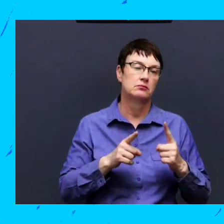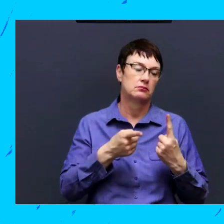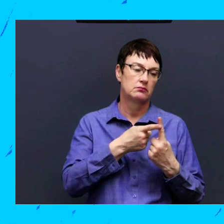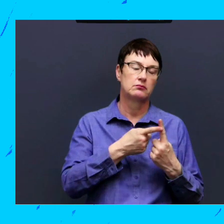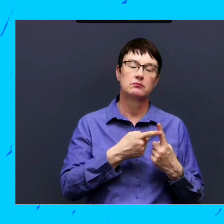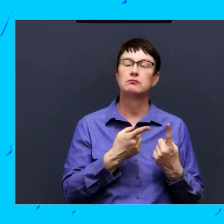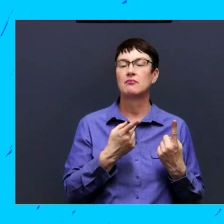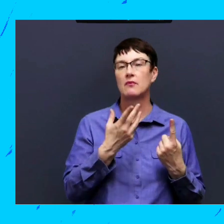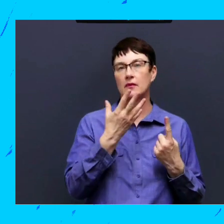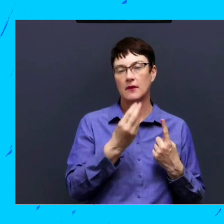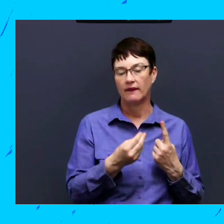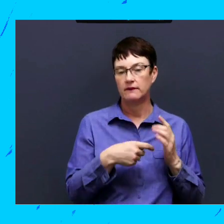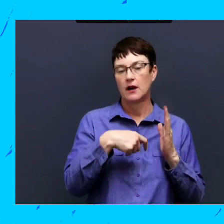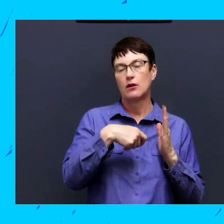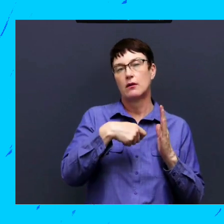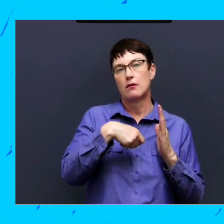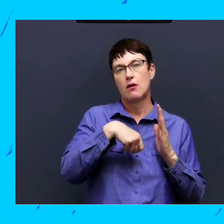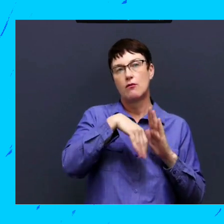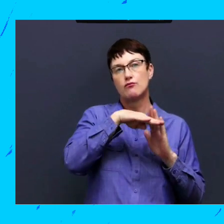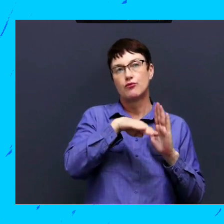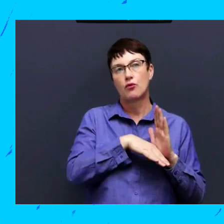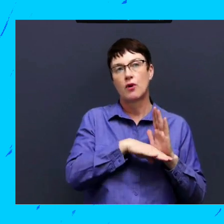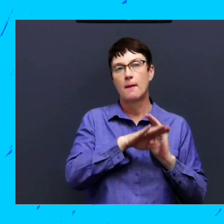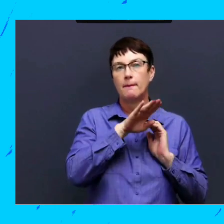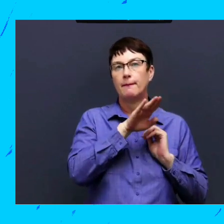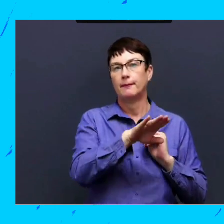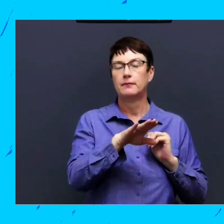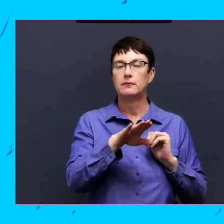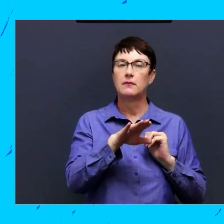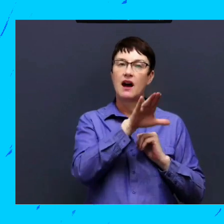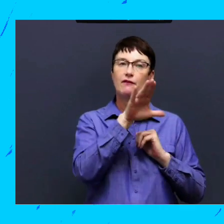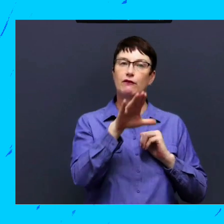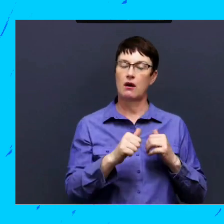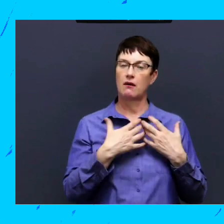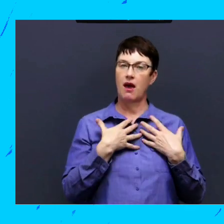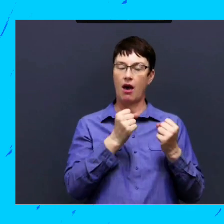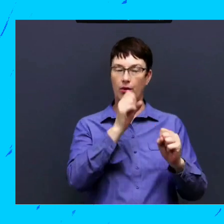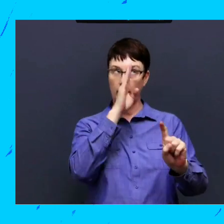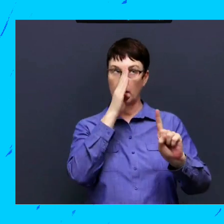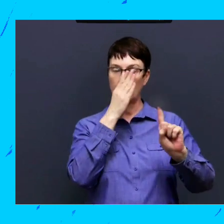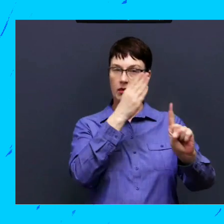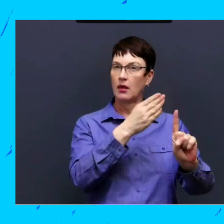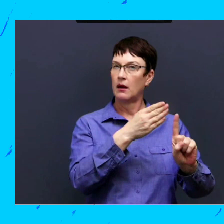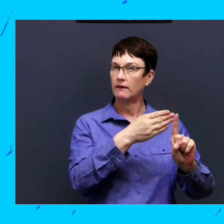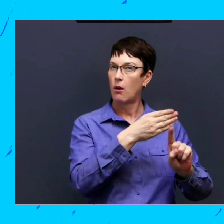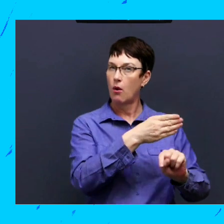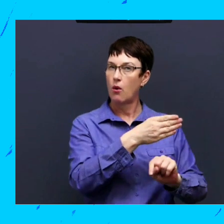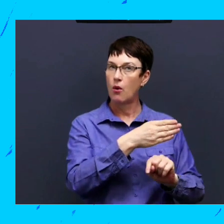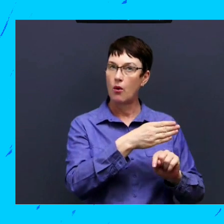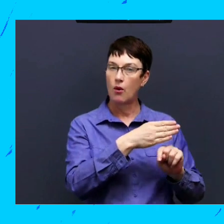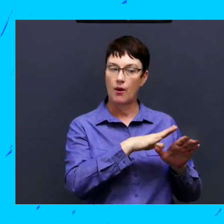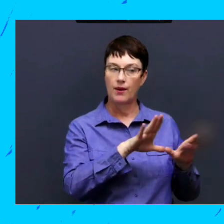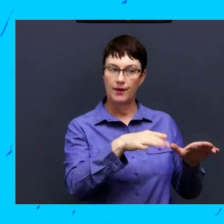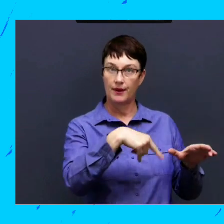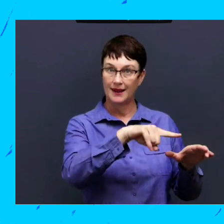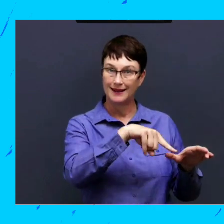ejemplo el Programa para África, el Plan de